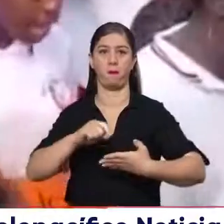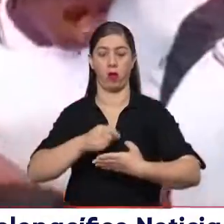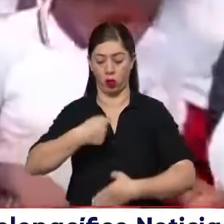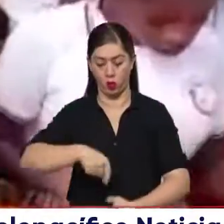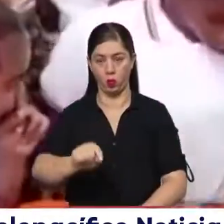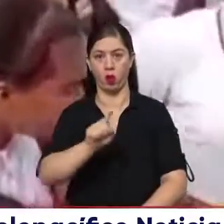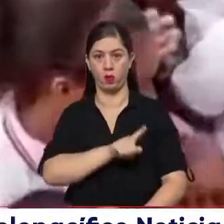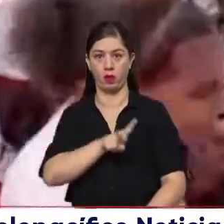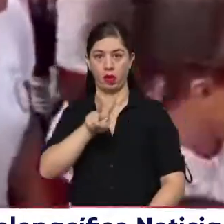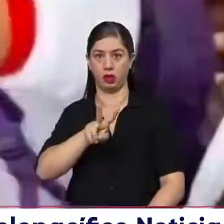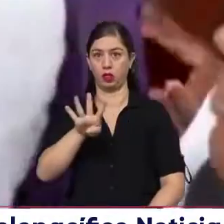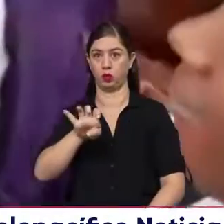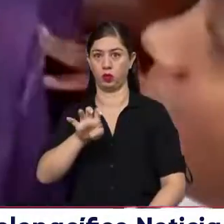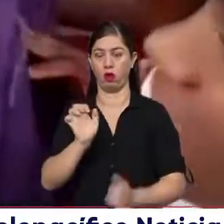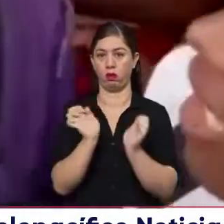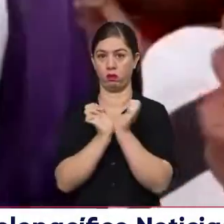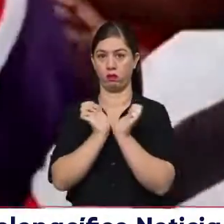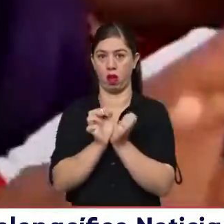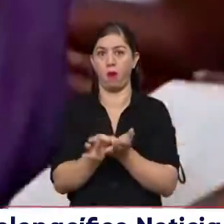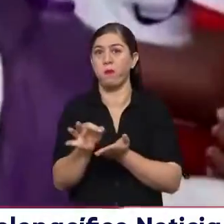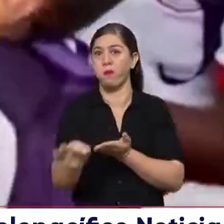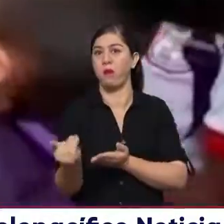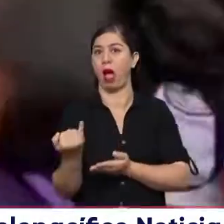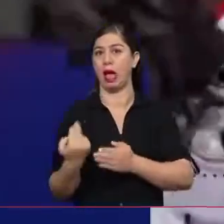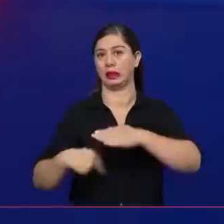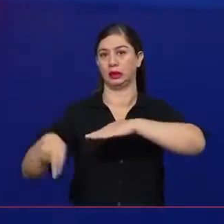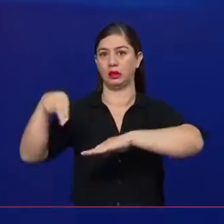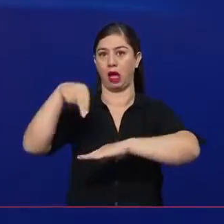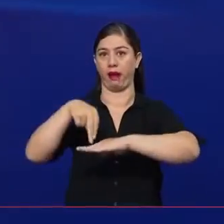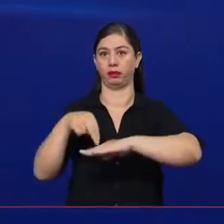este 29 de mayo en este municipio nariñense.